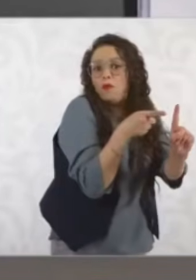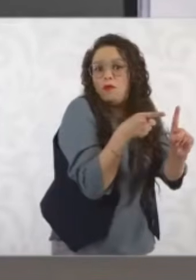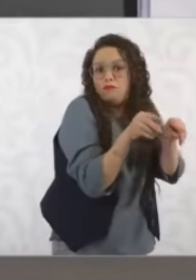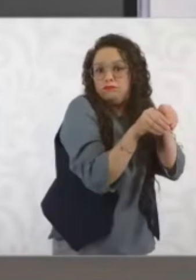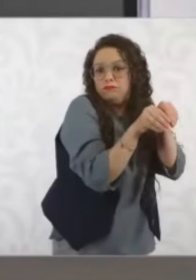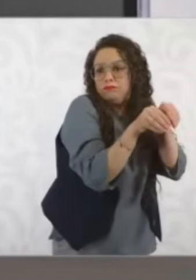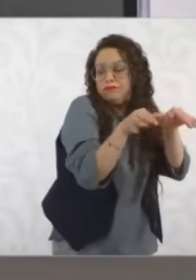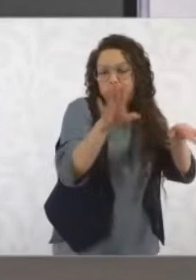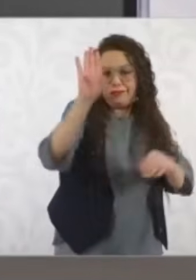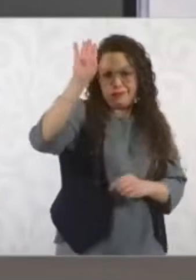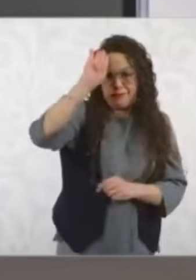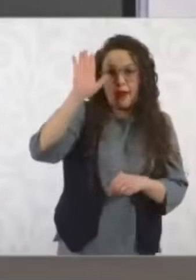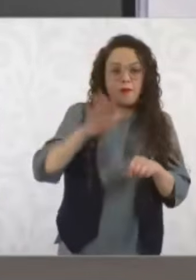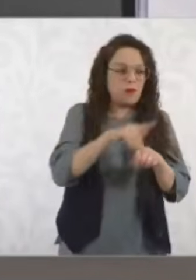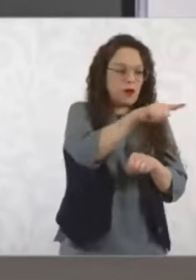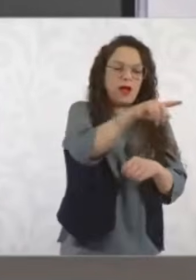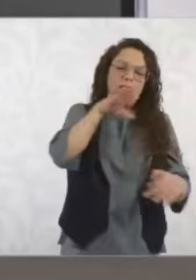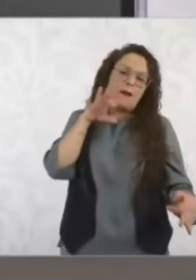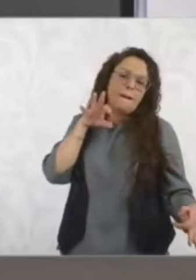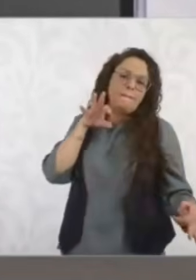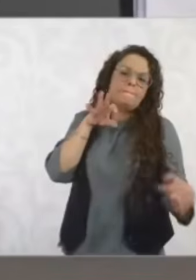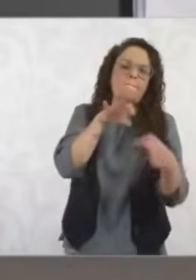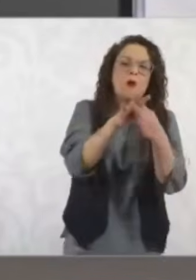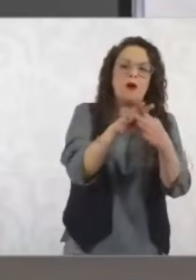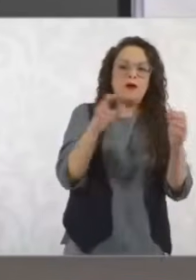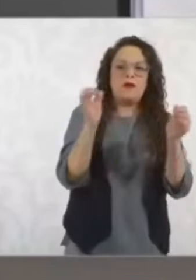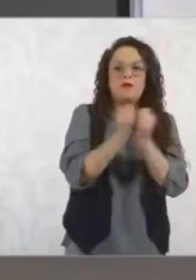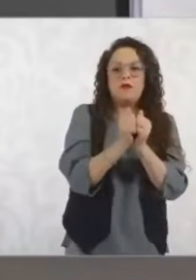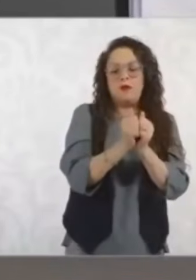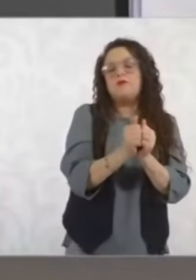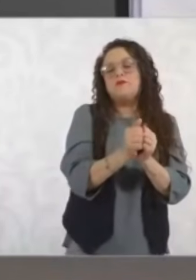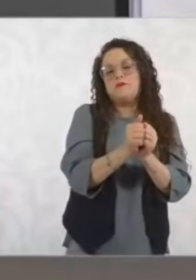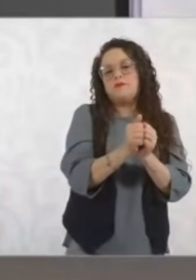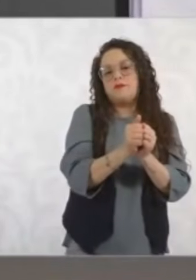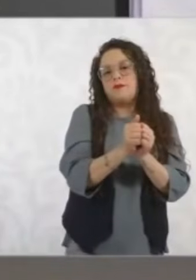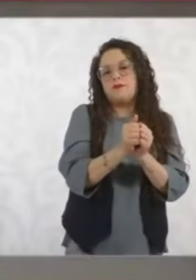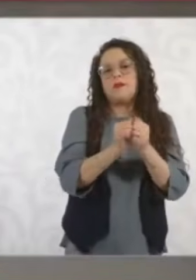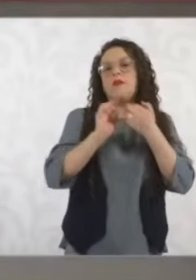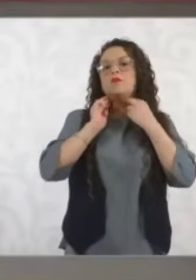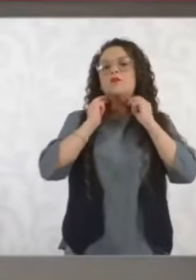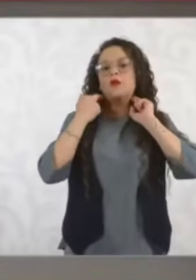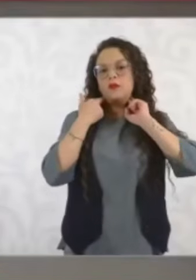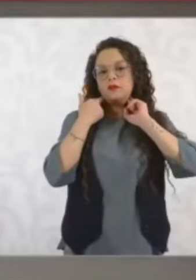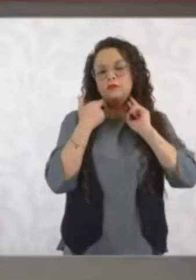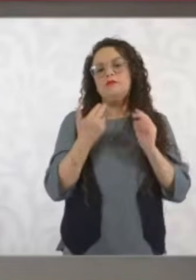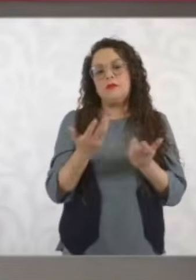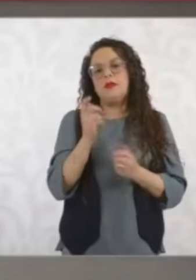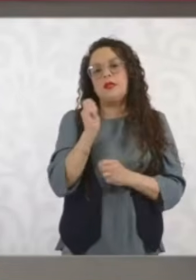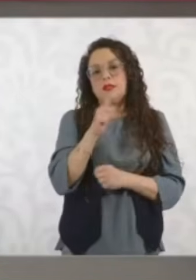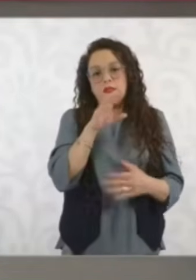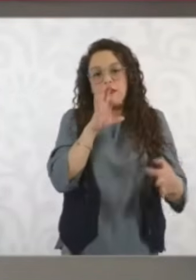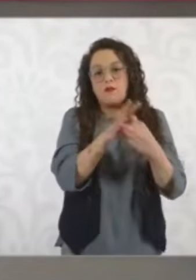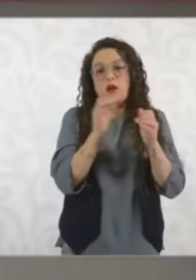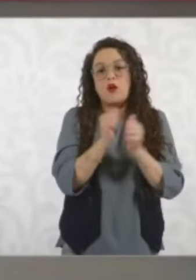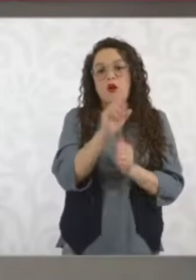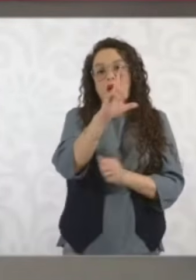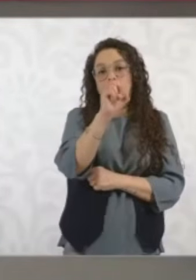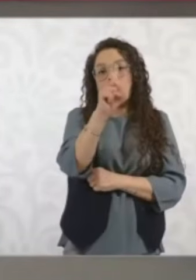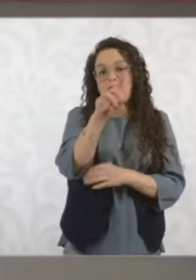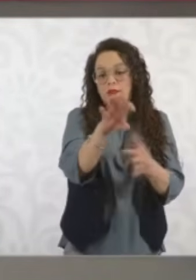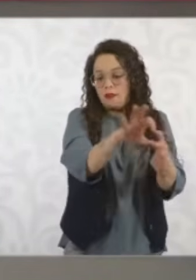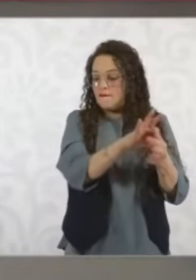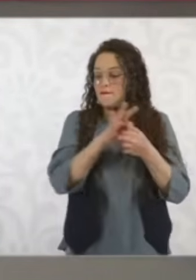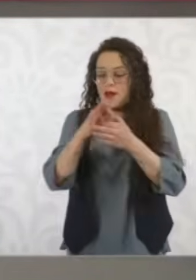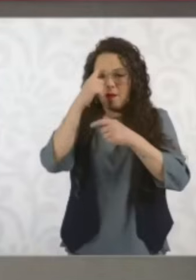cuenta asociada a toda una red de distribución. Se unió